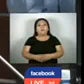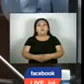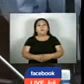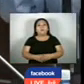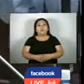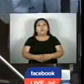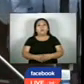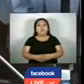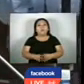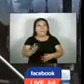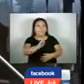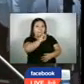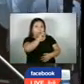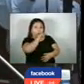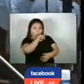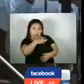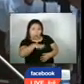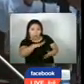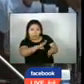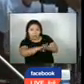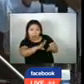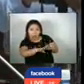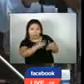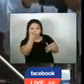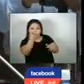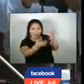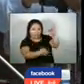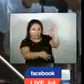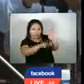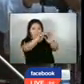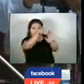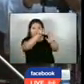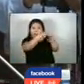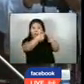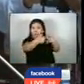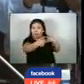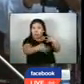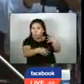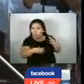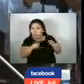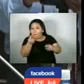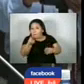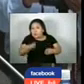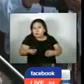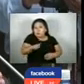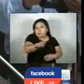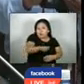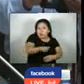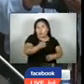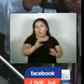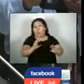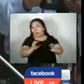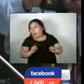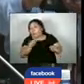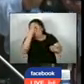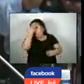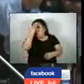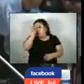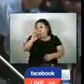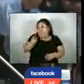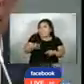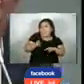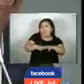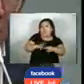¿Algún tipo de remuneración que no estuviese estipulado en la ley o que se lo diesen en efectivo? ¿O qué sé yo, como un